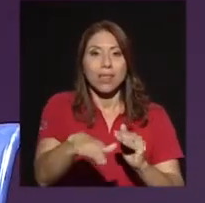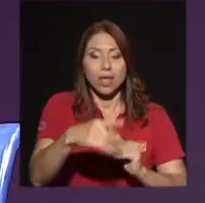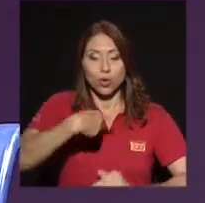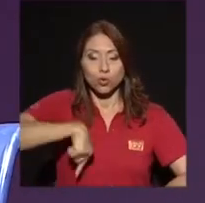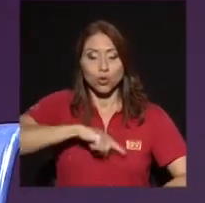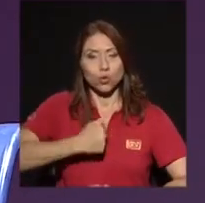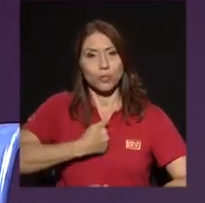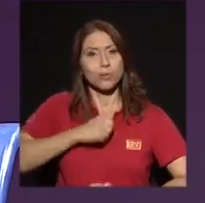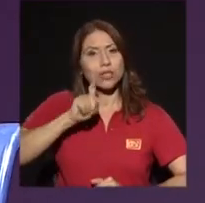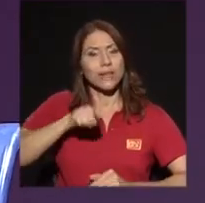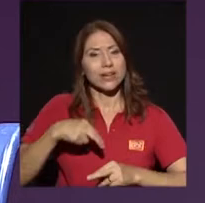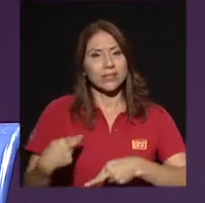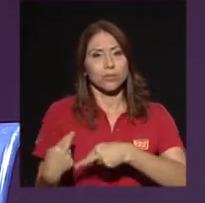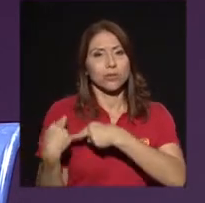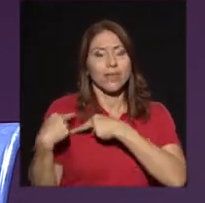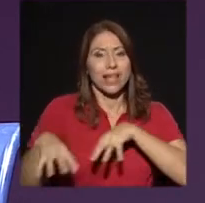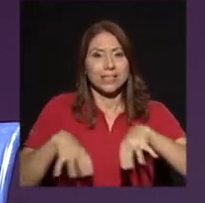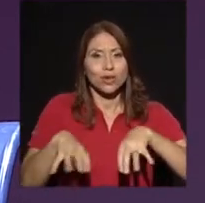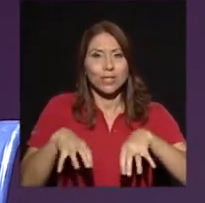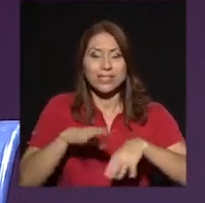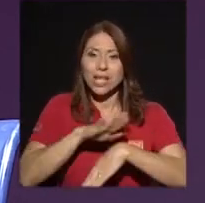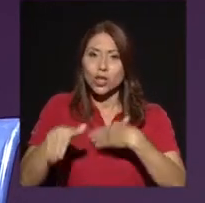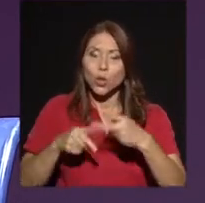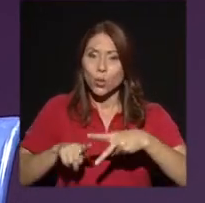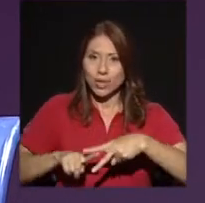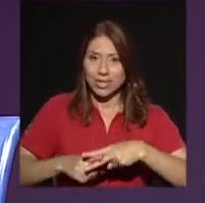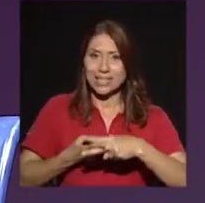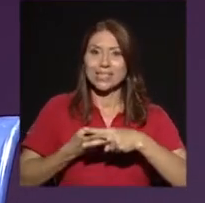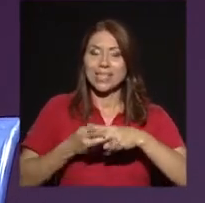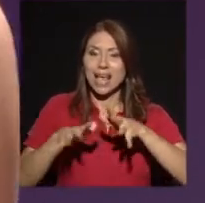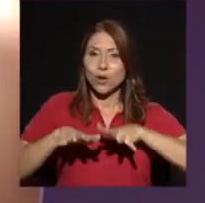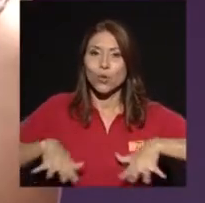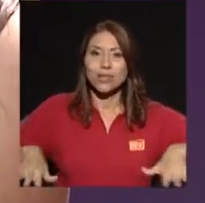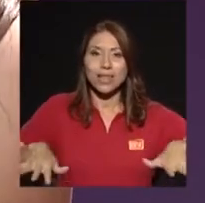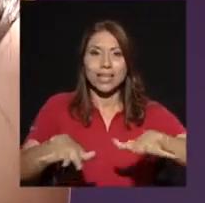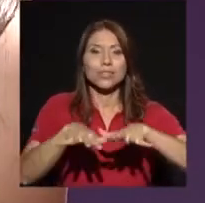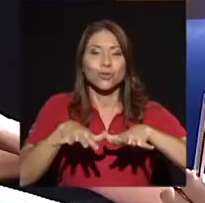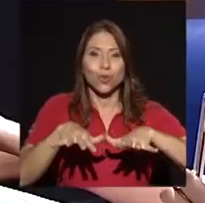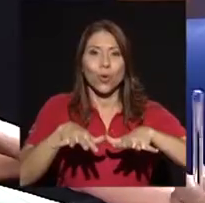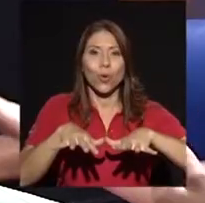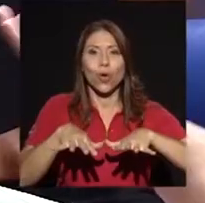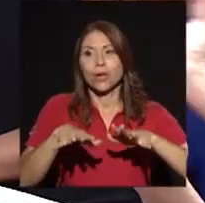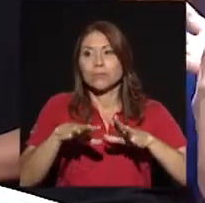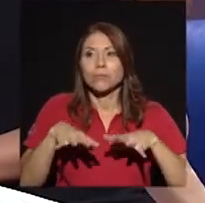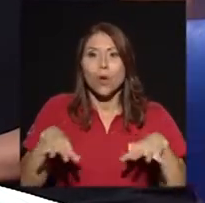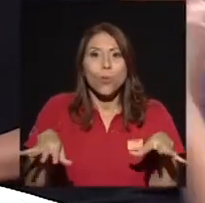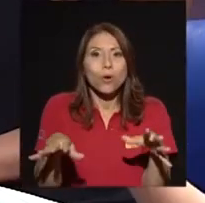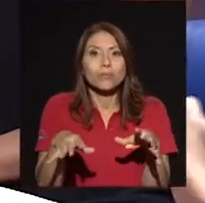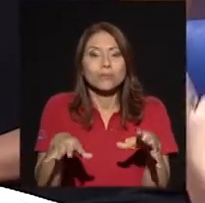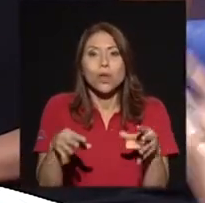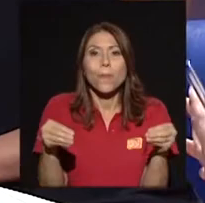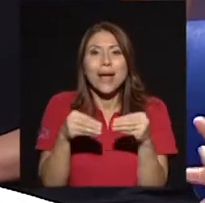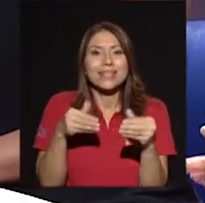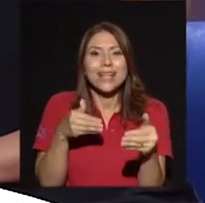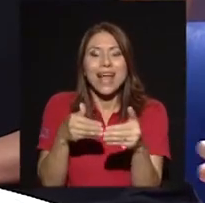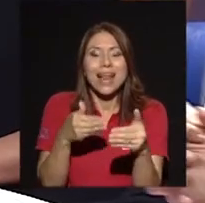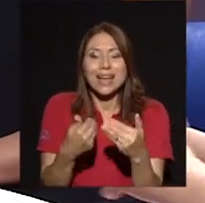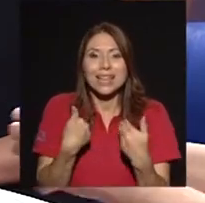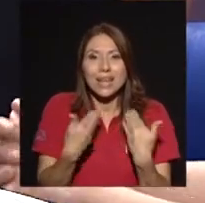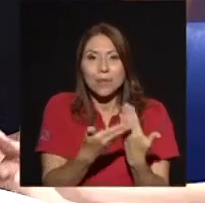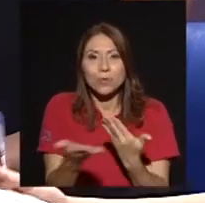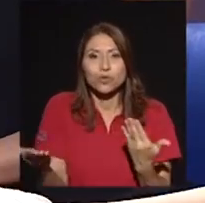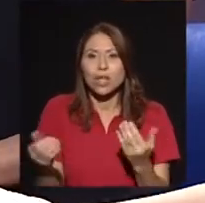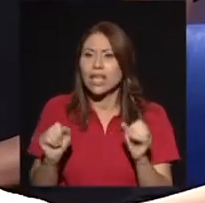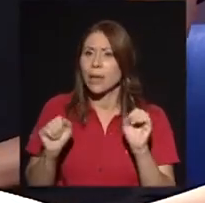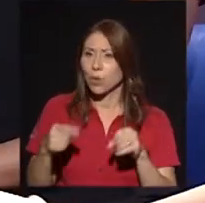acciones. Uh-huh. Y obviamente que todo inicia desde el contexto y desde la socialización más cercana que tenemos. Uh-huh. ¿Qué podemos decir más al respecto? Creo